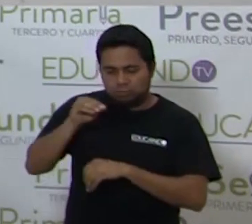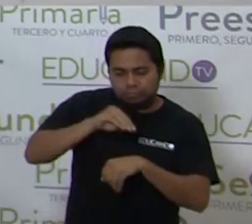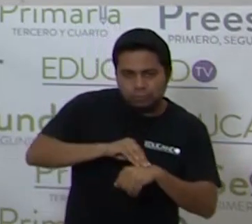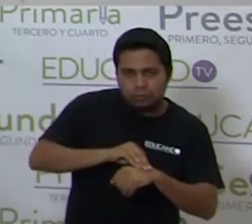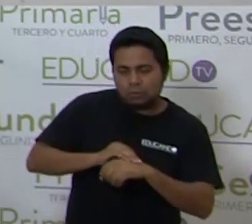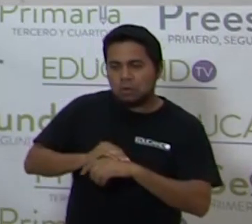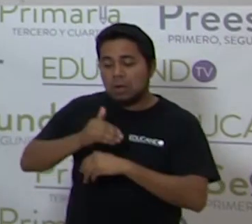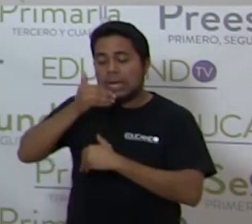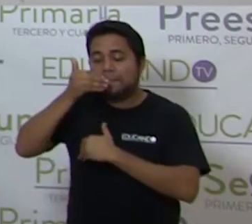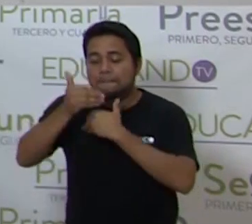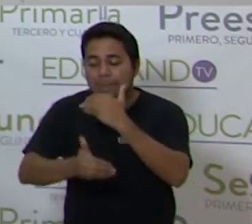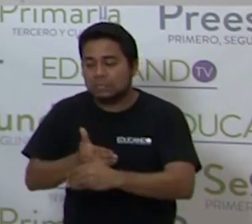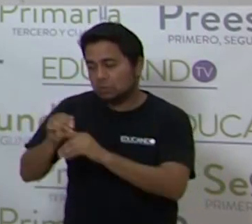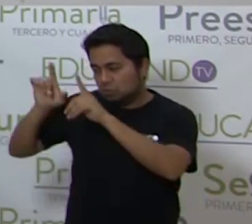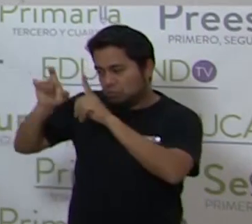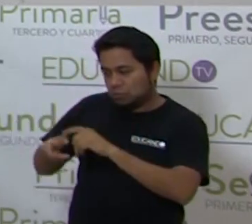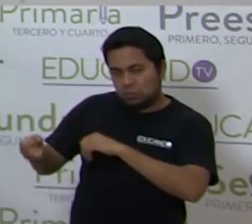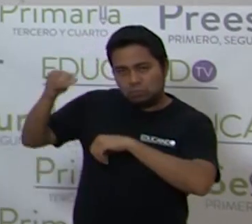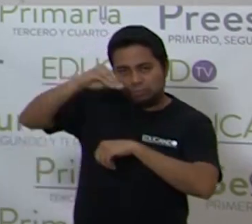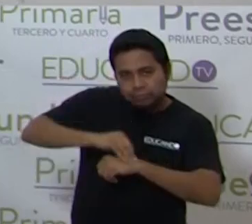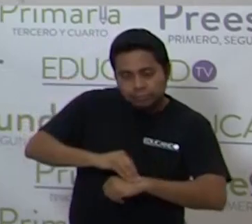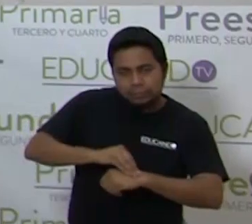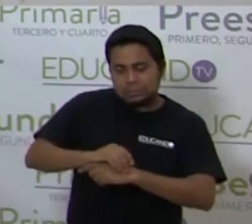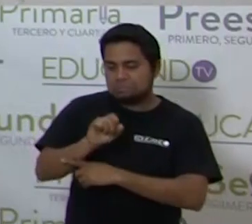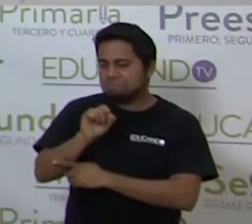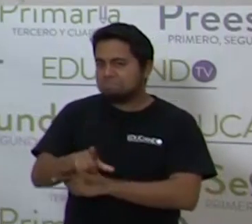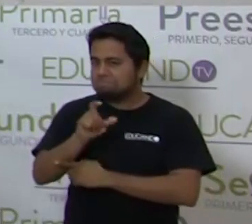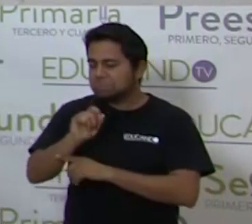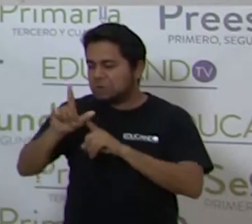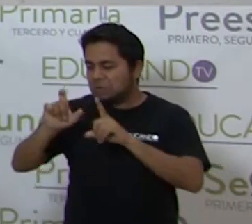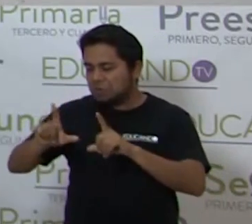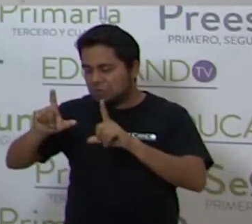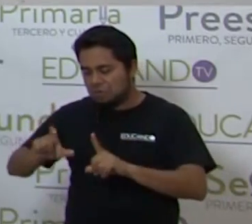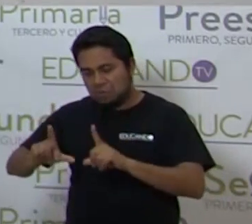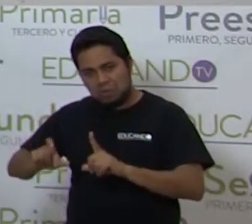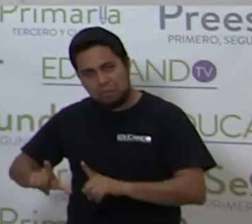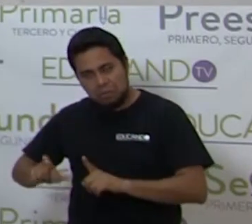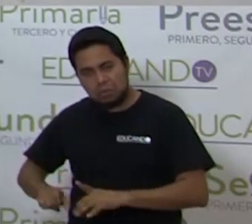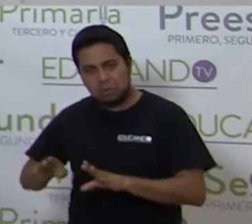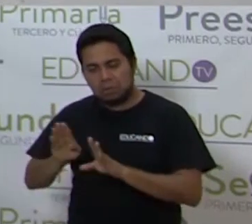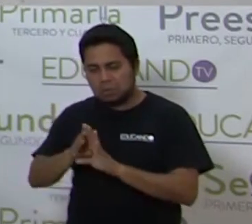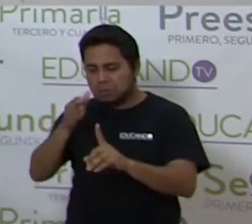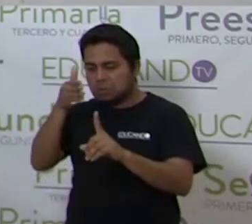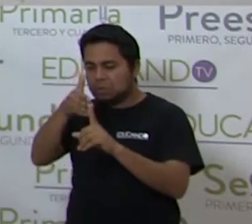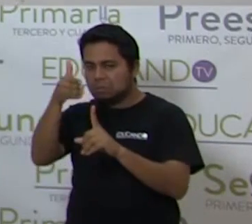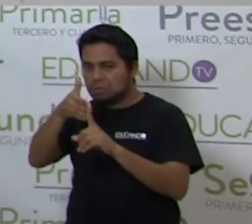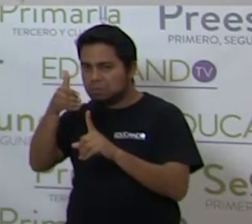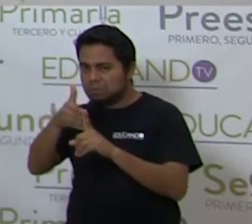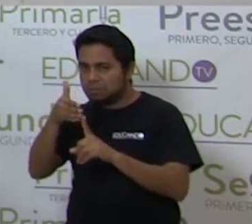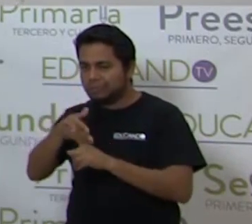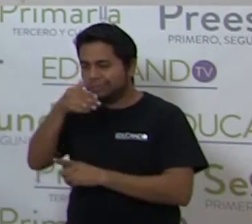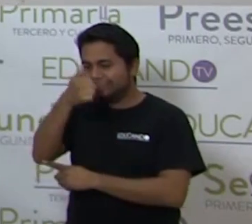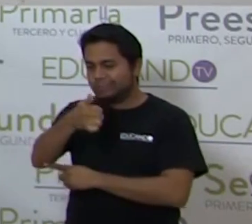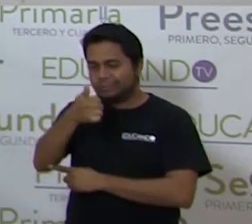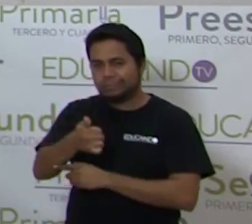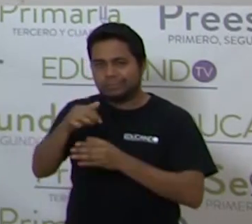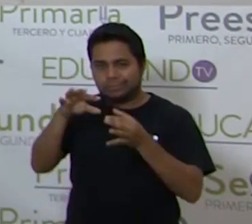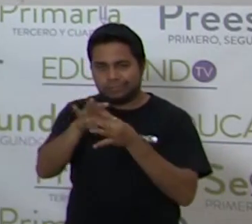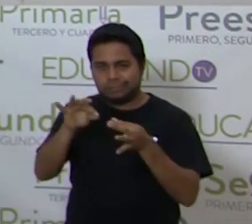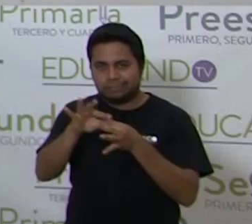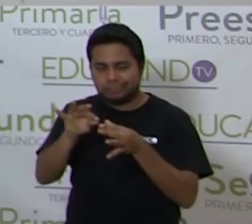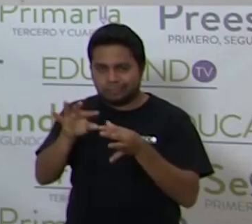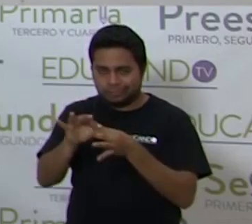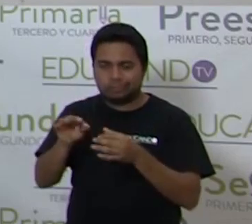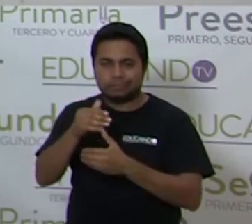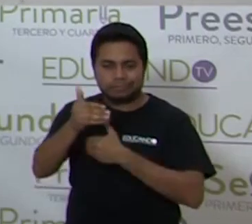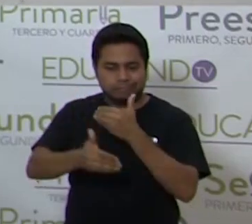fotografía colocarla precisamente de manera muy específica en cada instrucción que debe